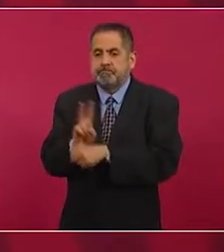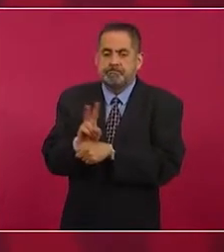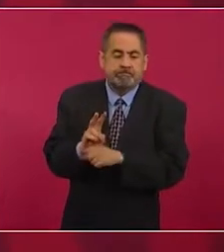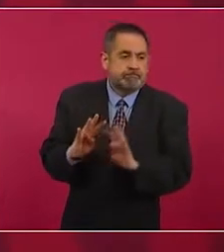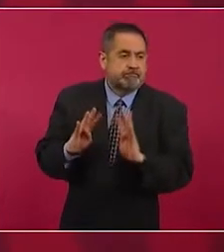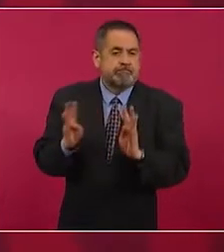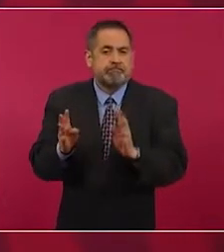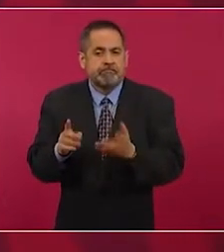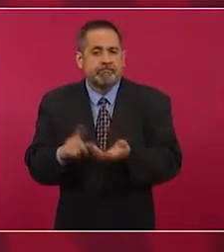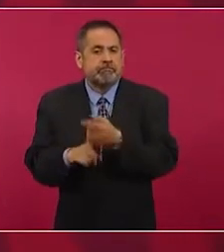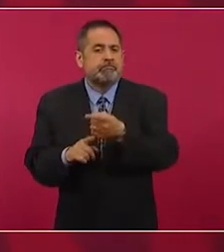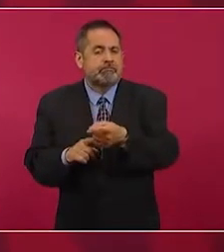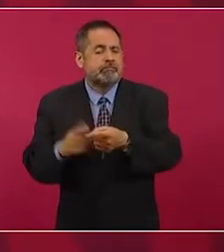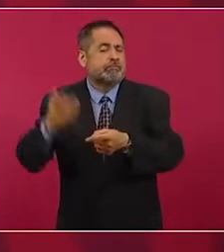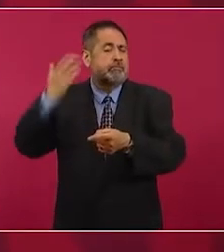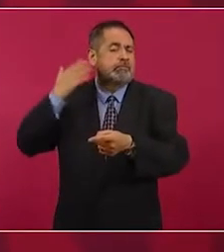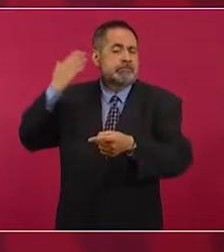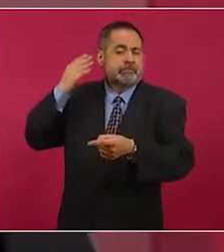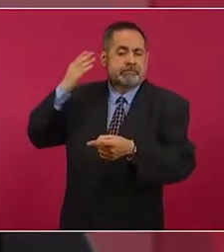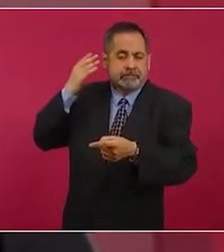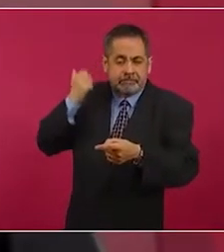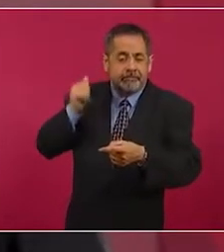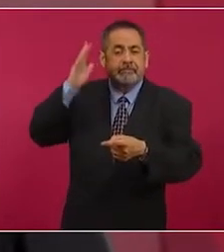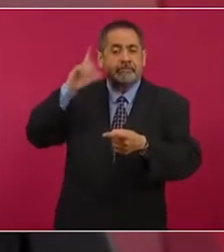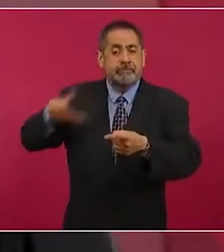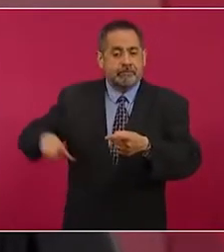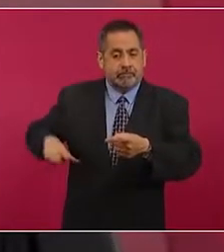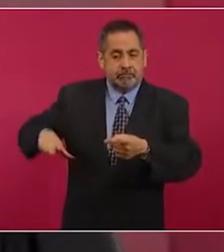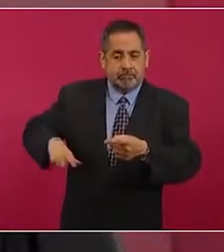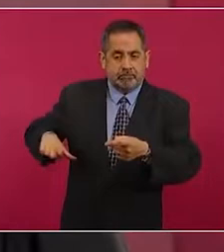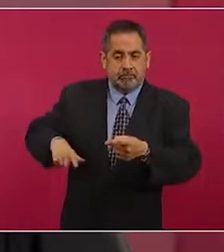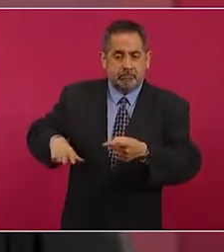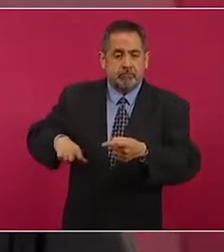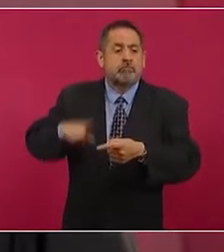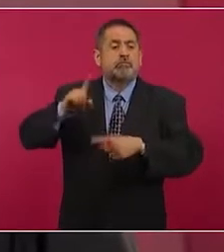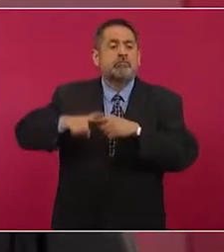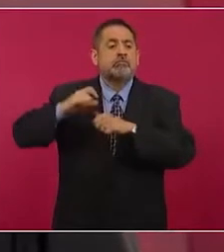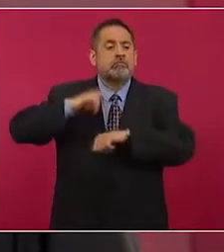en algunos gobiernos estaba en manos de la delincuencia.